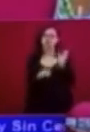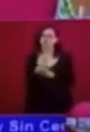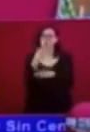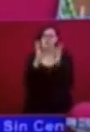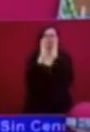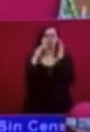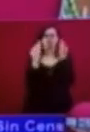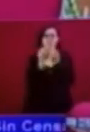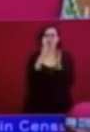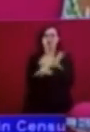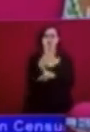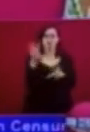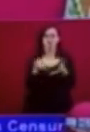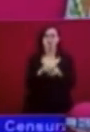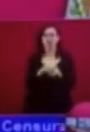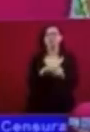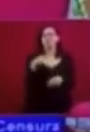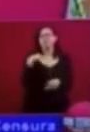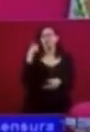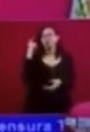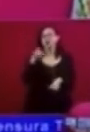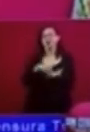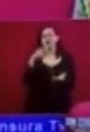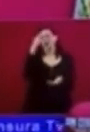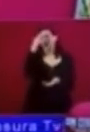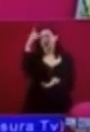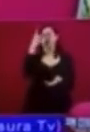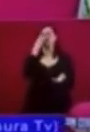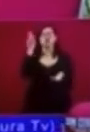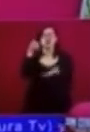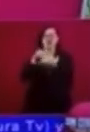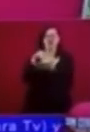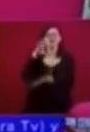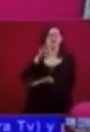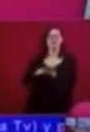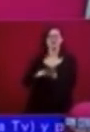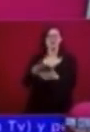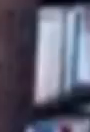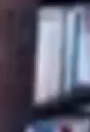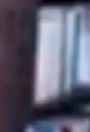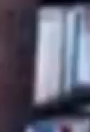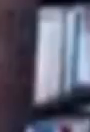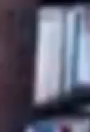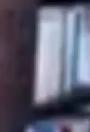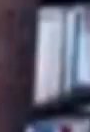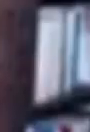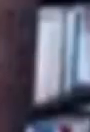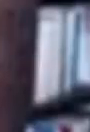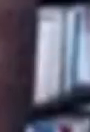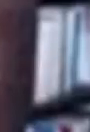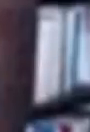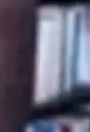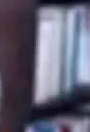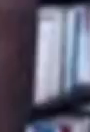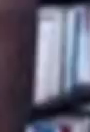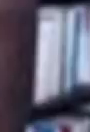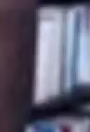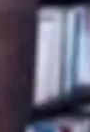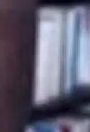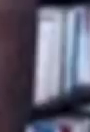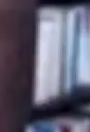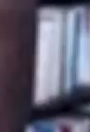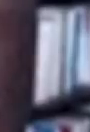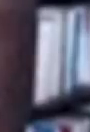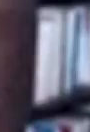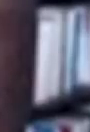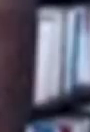Azteca, Televisa y los mismos de siempre los que se beneficien? Pues yo creo que ahí hay un gran debate en cuanto